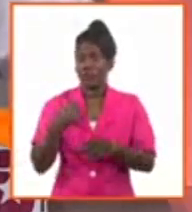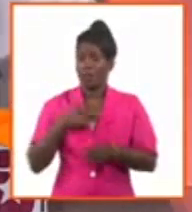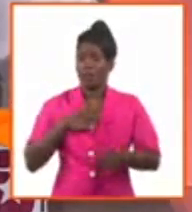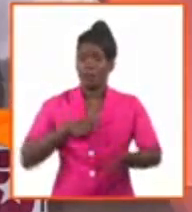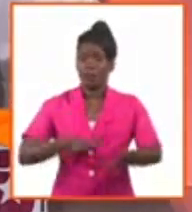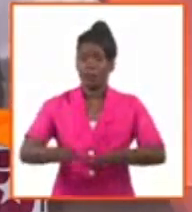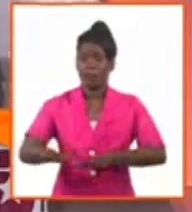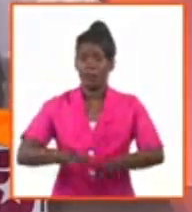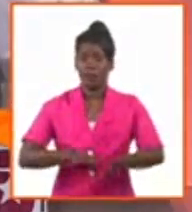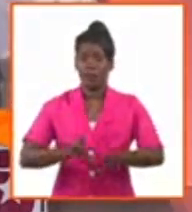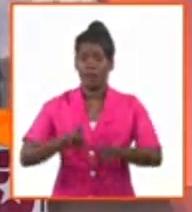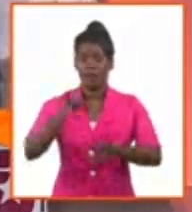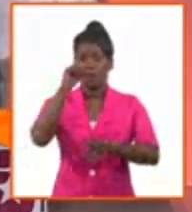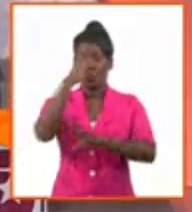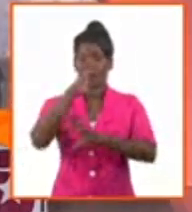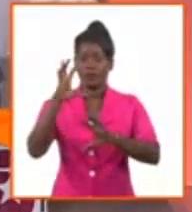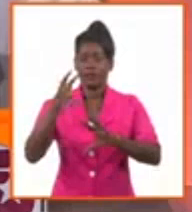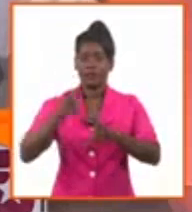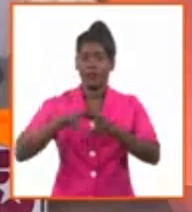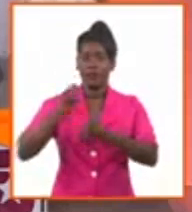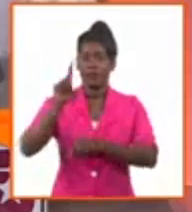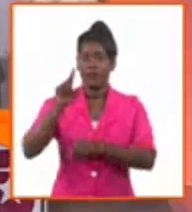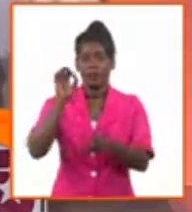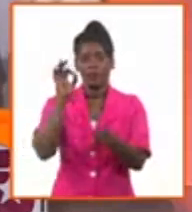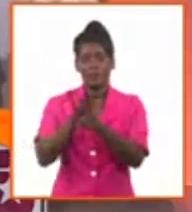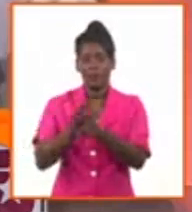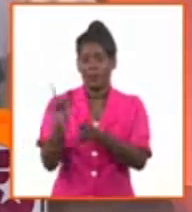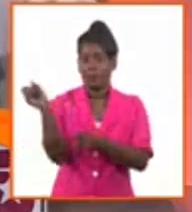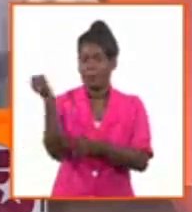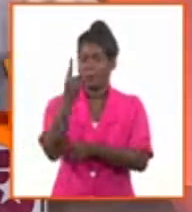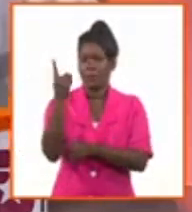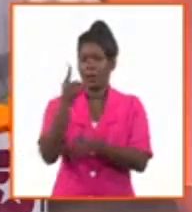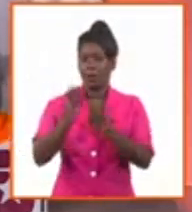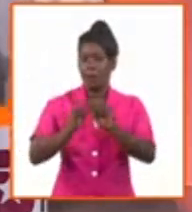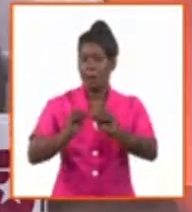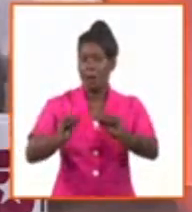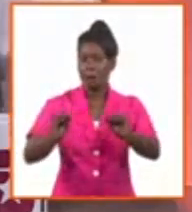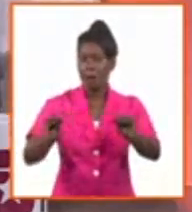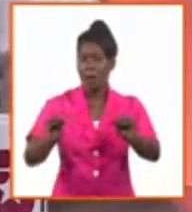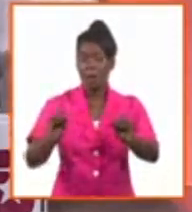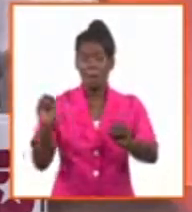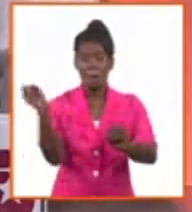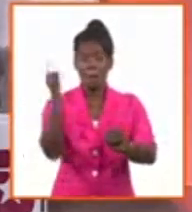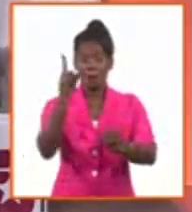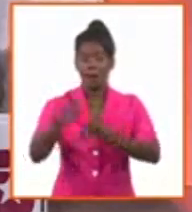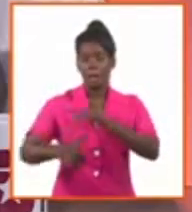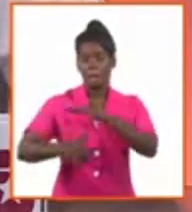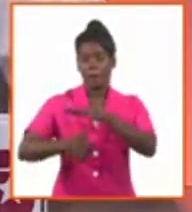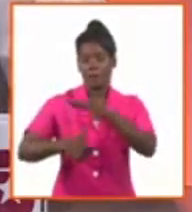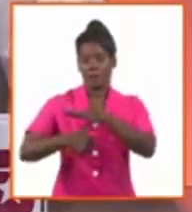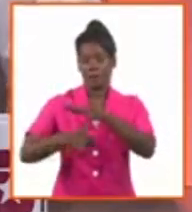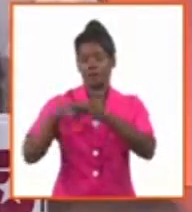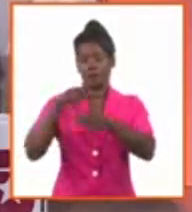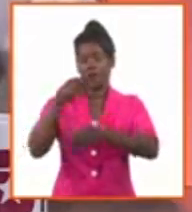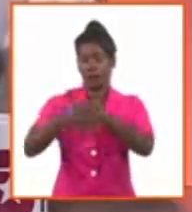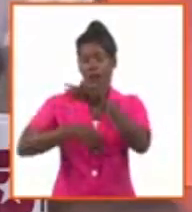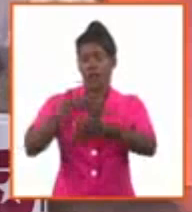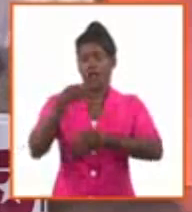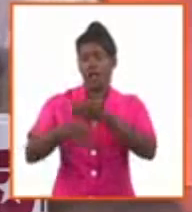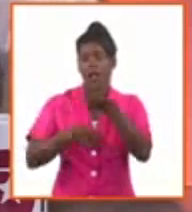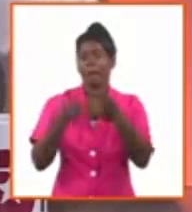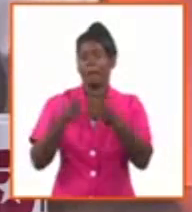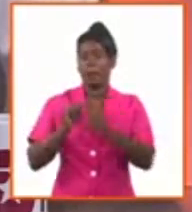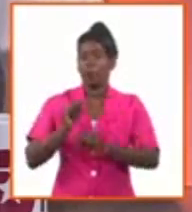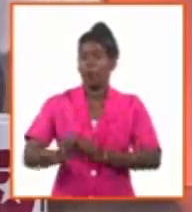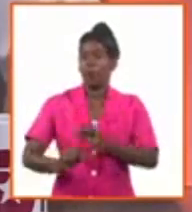preparación del Congreso de la Universidad de Ciencias Médicas Holguín inició desde el propio lanzamiento de la convocatoria por nuestra presidenta. Y bueno, se fue un